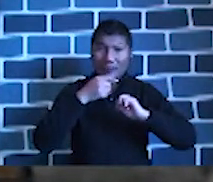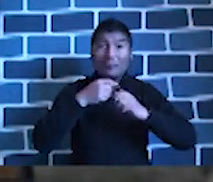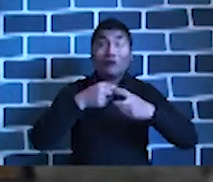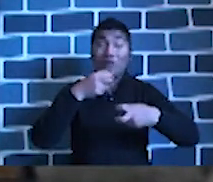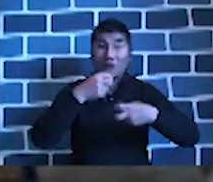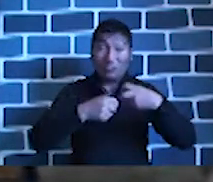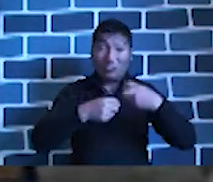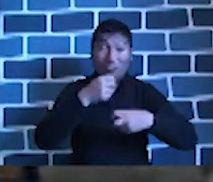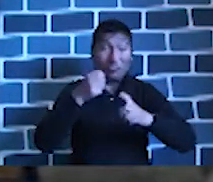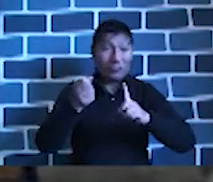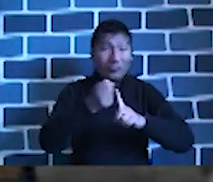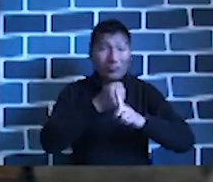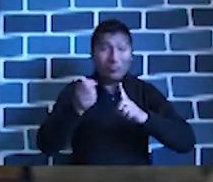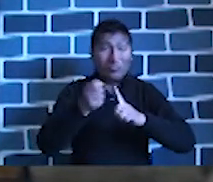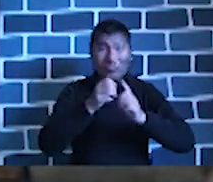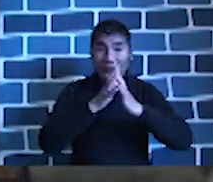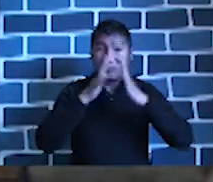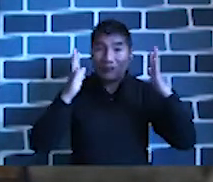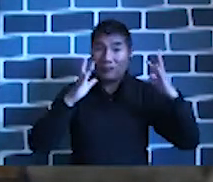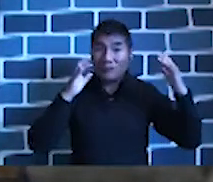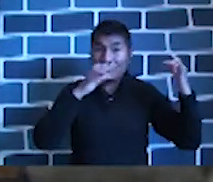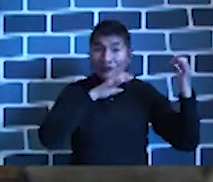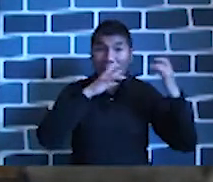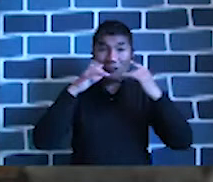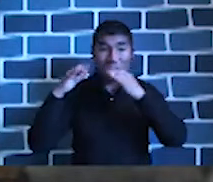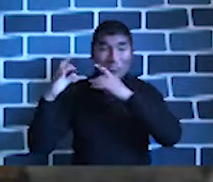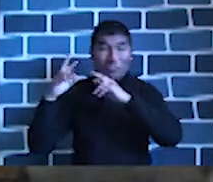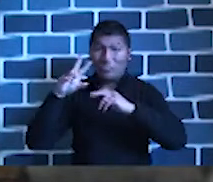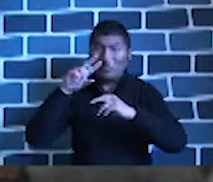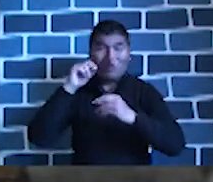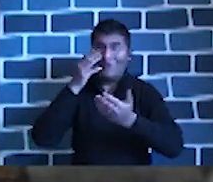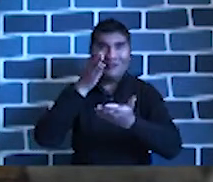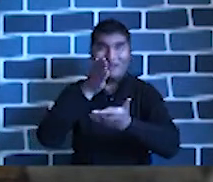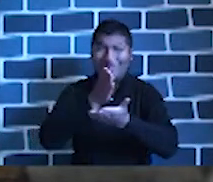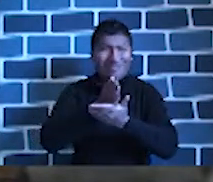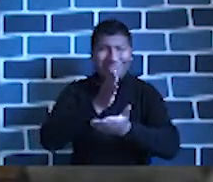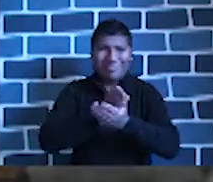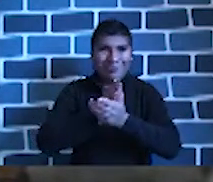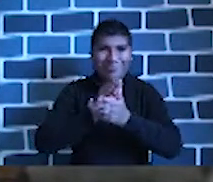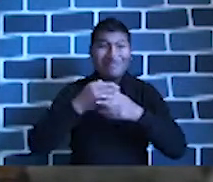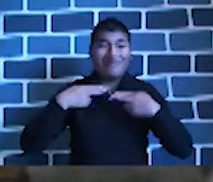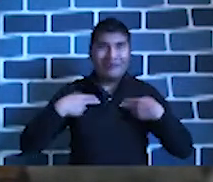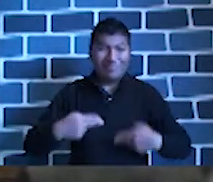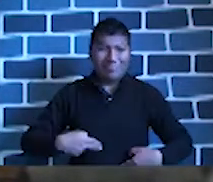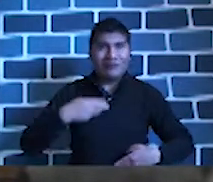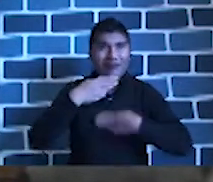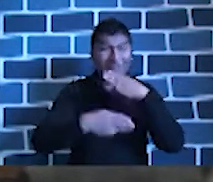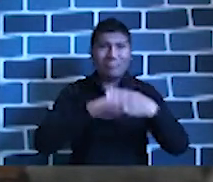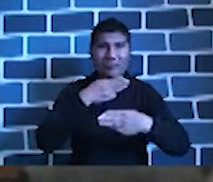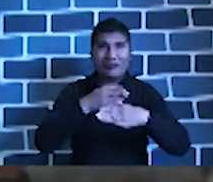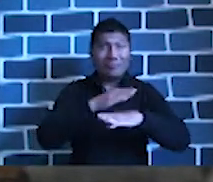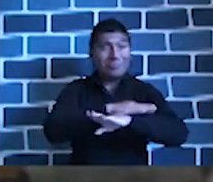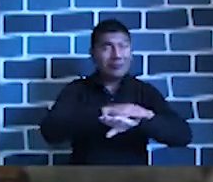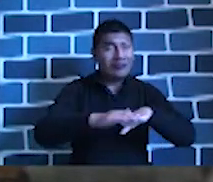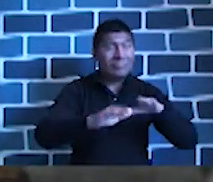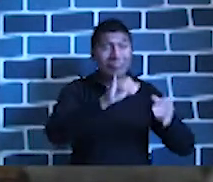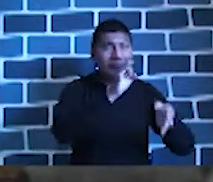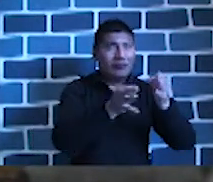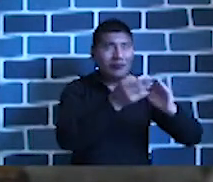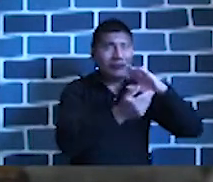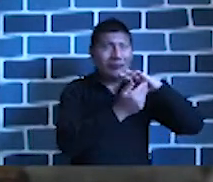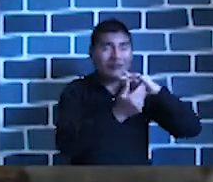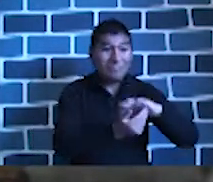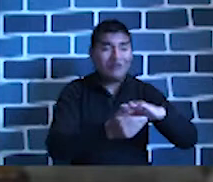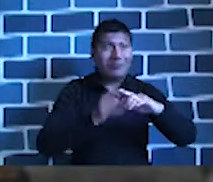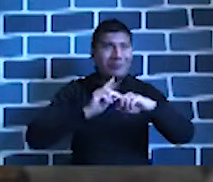conflictos violentos y auténticas guerras no cesan de lacerar la humanidad. Injusticias y